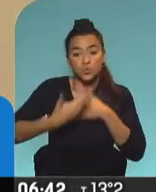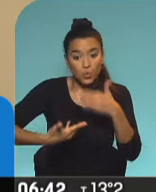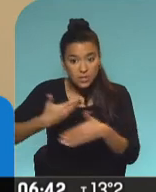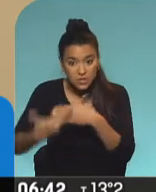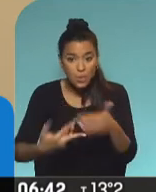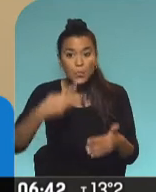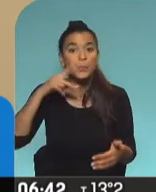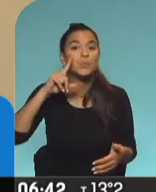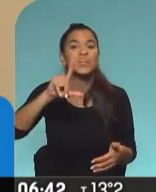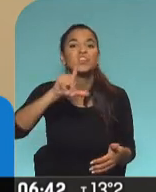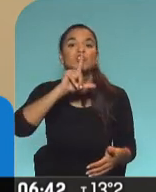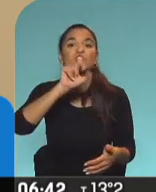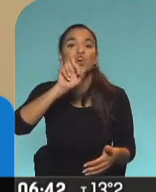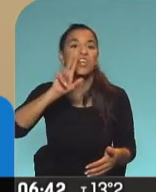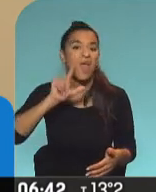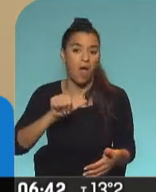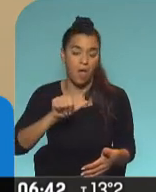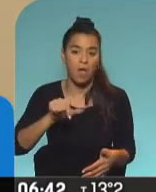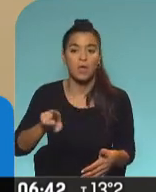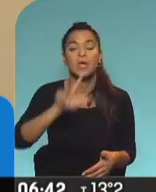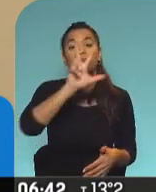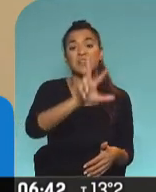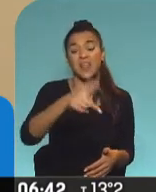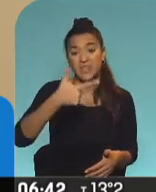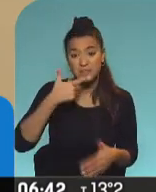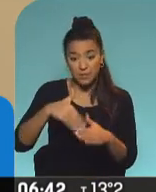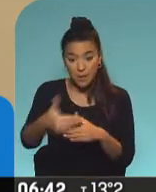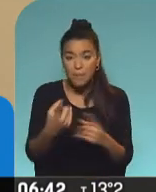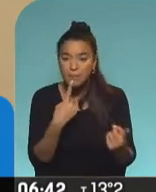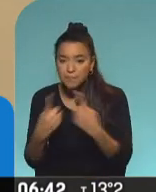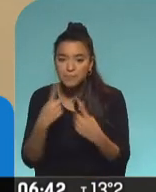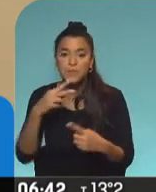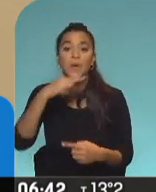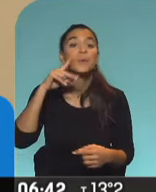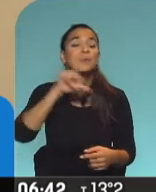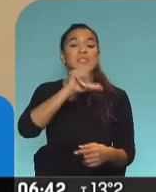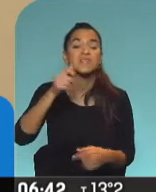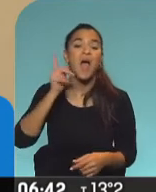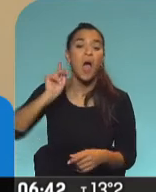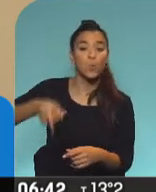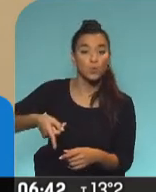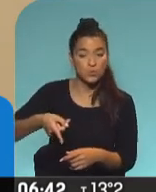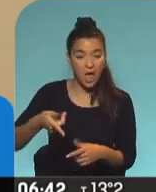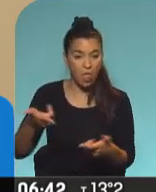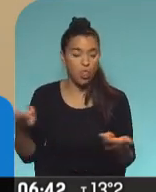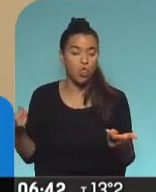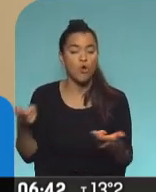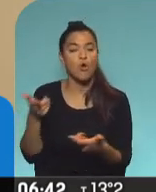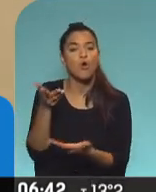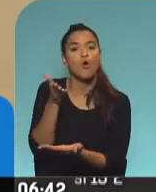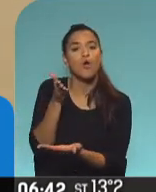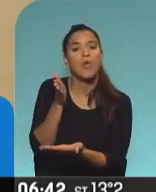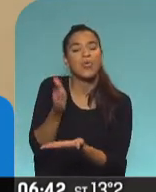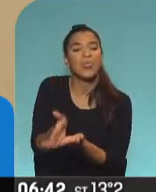victoria la indagatoria será el próximo 3 de septiembre villa está acusado de la comisión de delitos de lesa humanidad que son